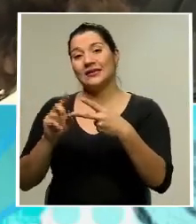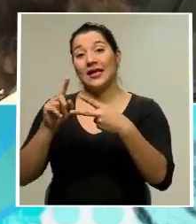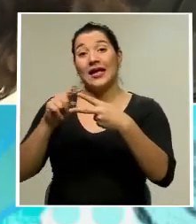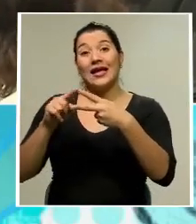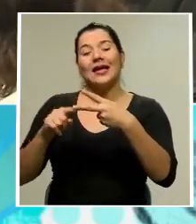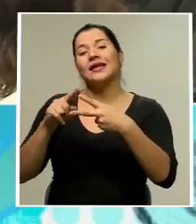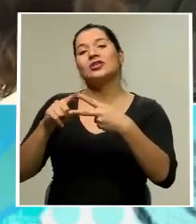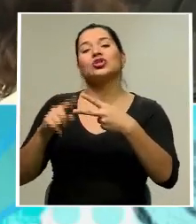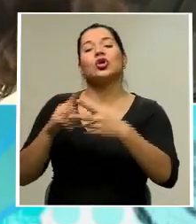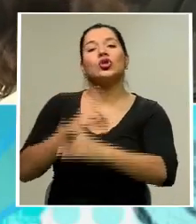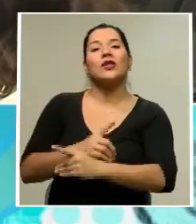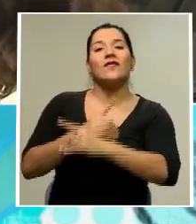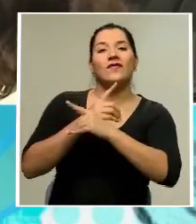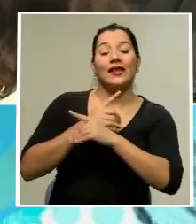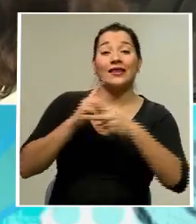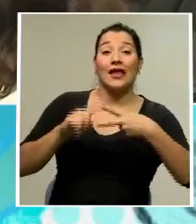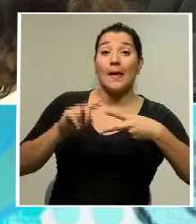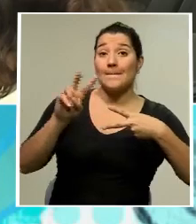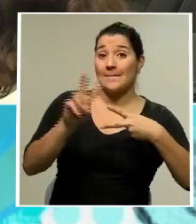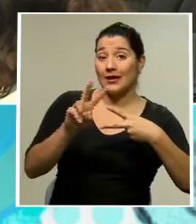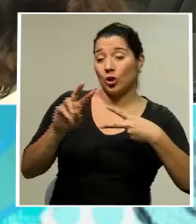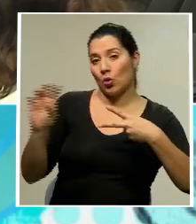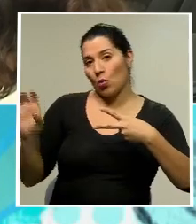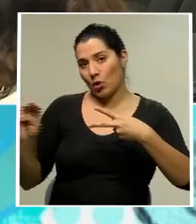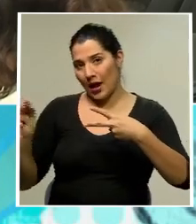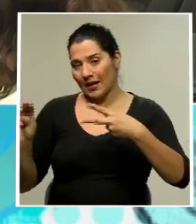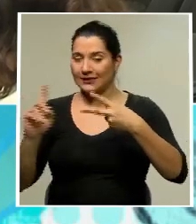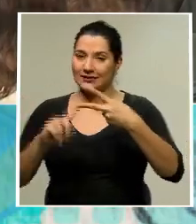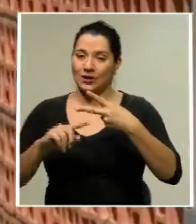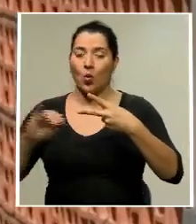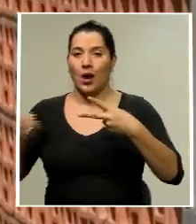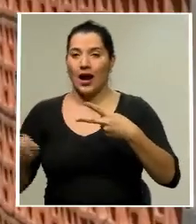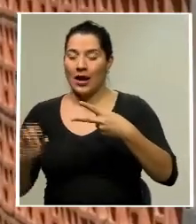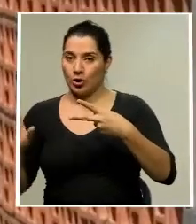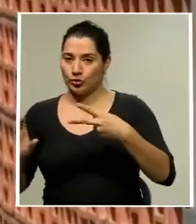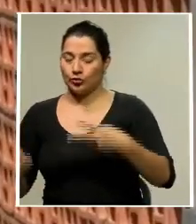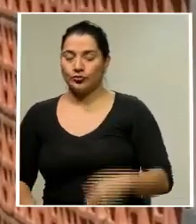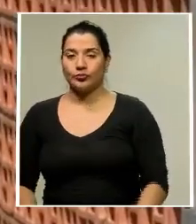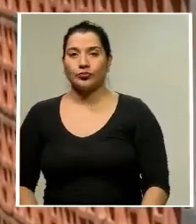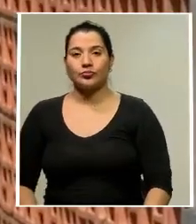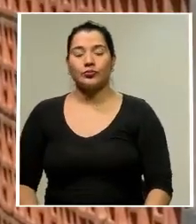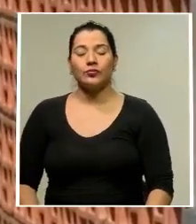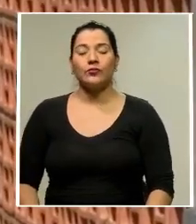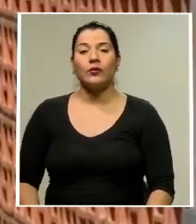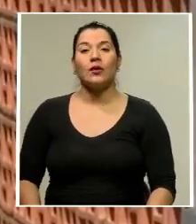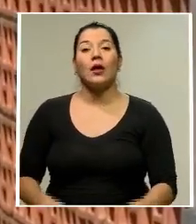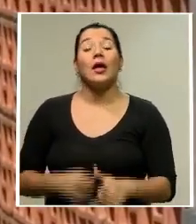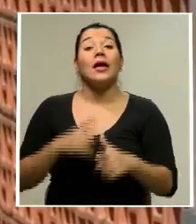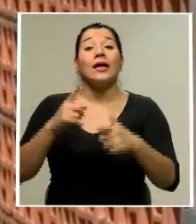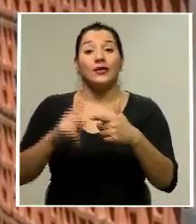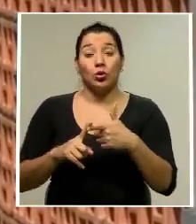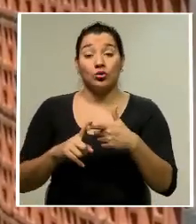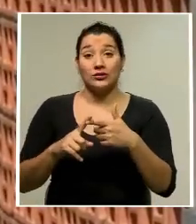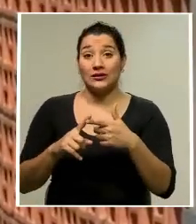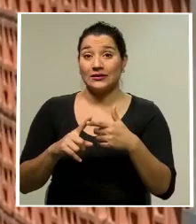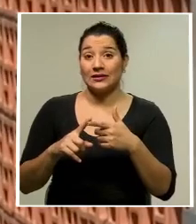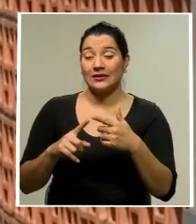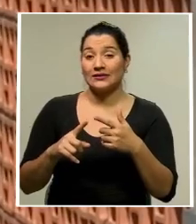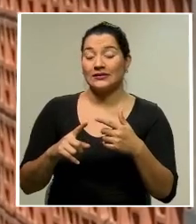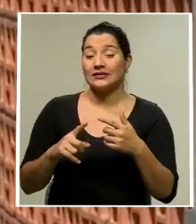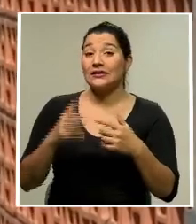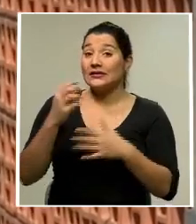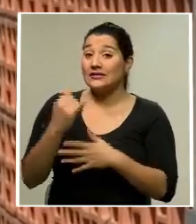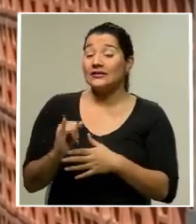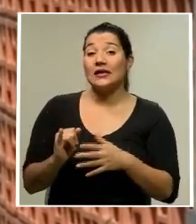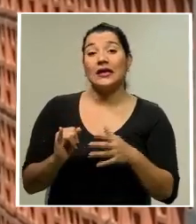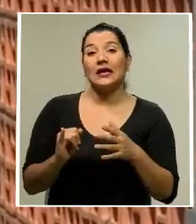Carlos Bolaños respectivamente. Veamos. Mover el desembarque en sí, aplicando las normas legales, no consiste